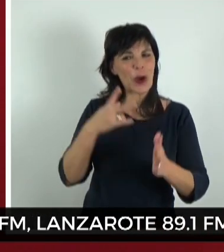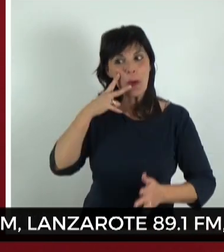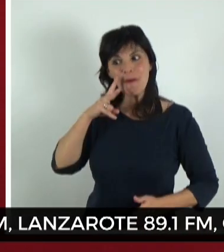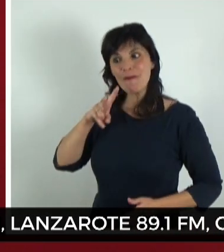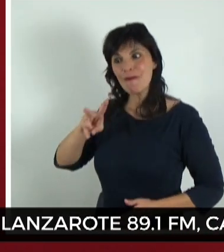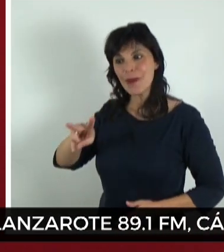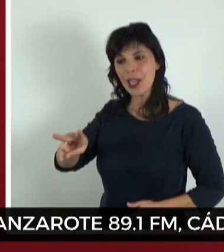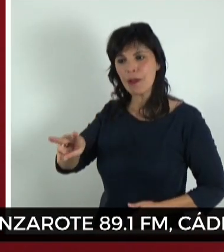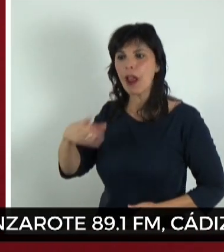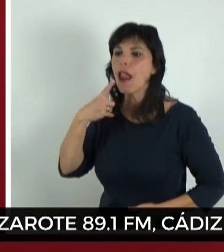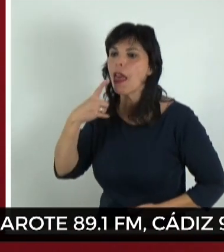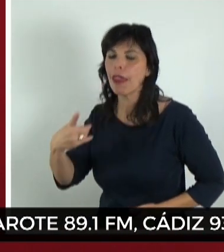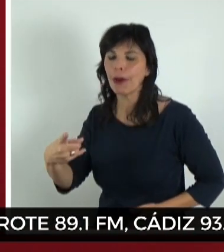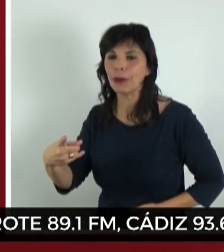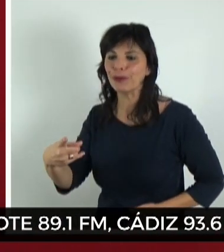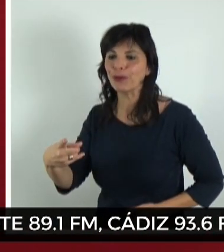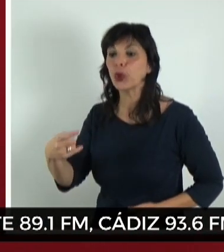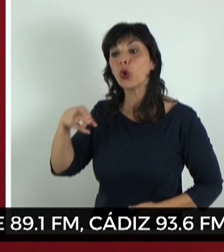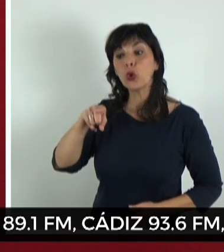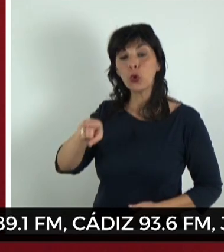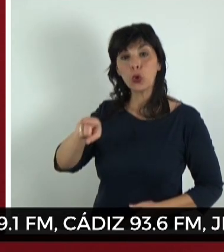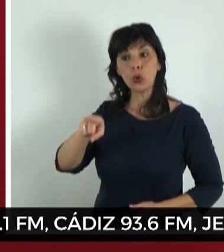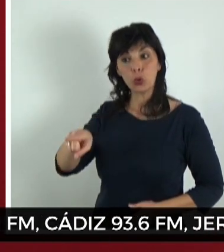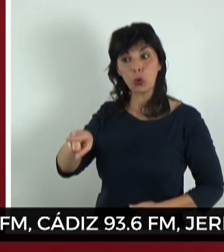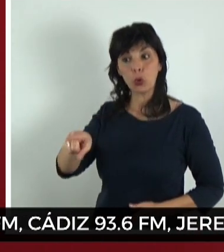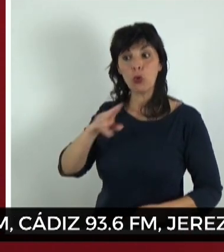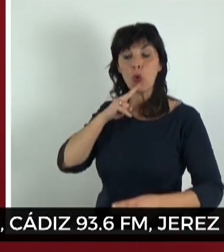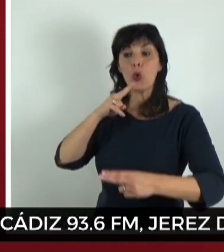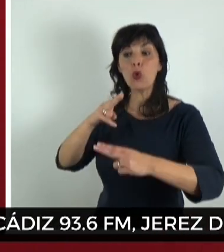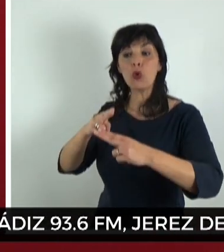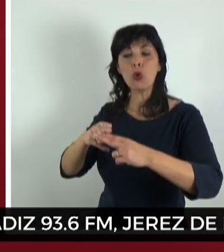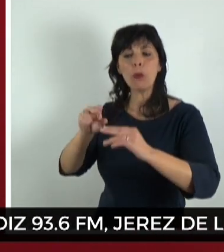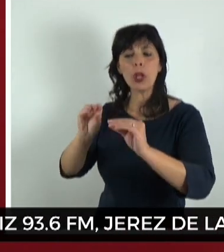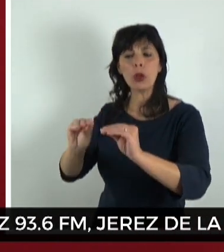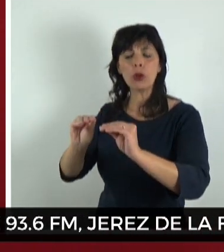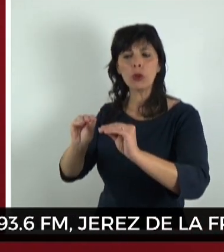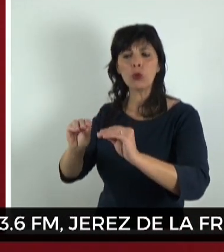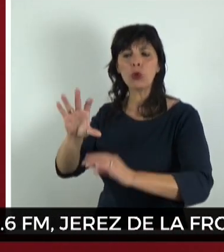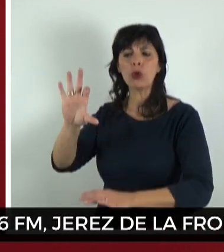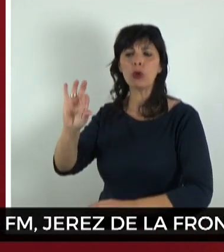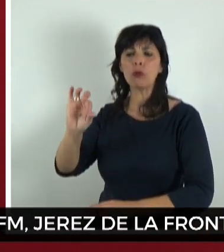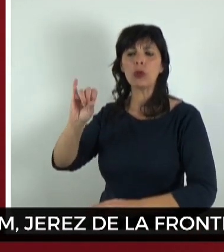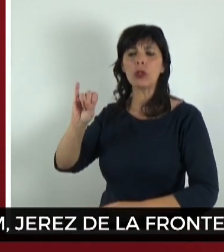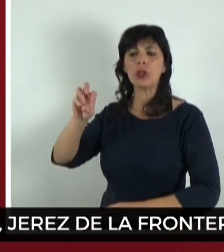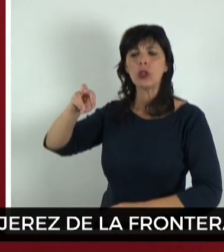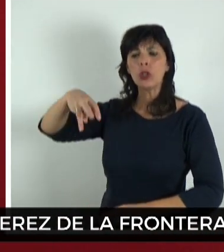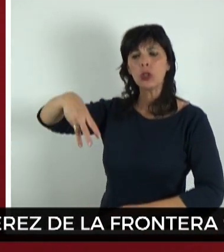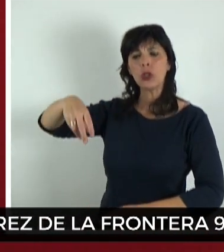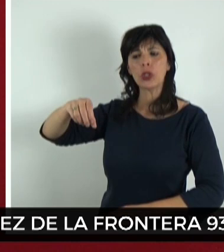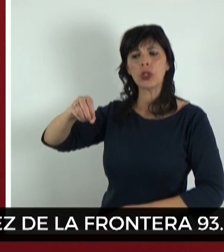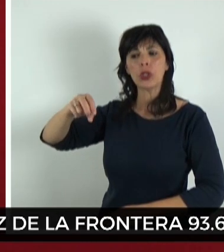dijo, tú eres Simón, y tú serás